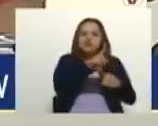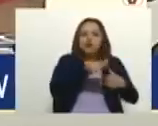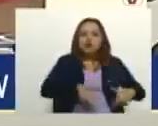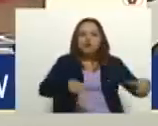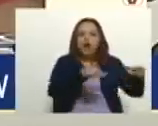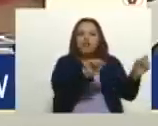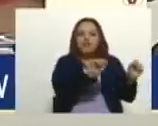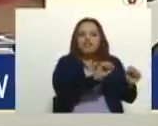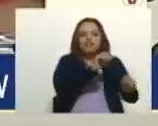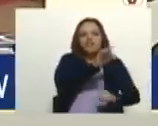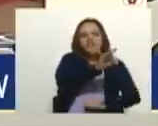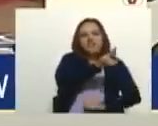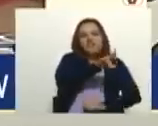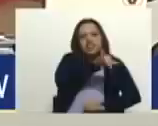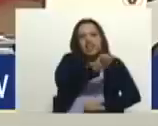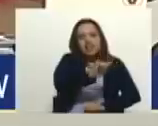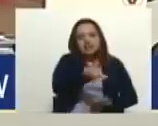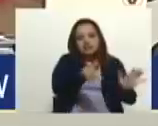¿Ah?